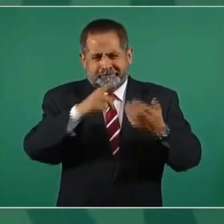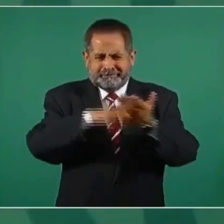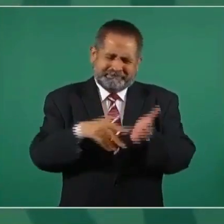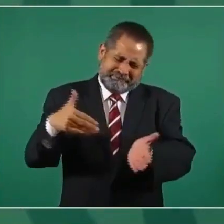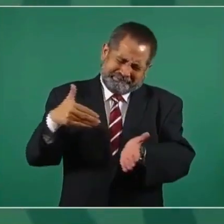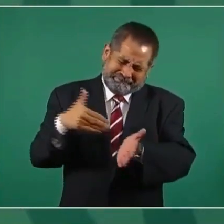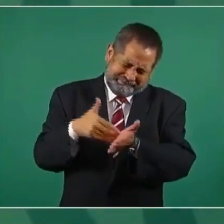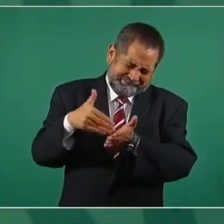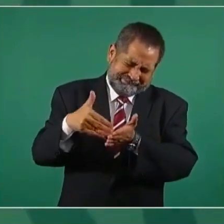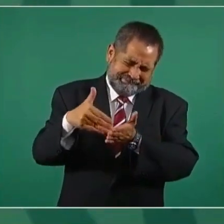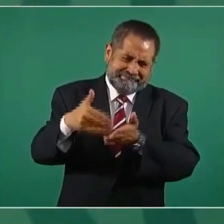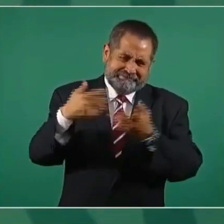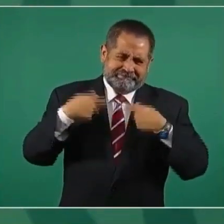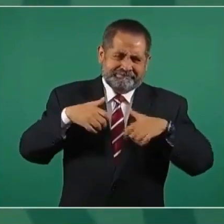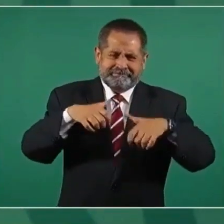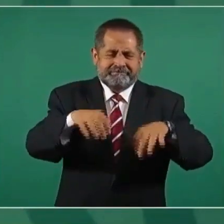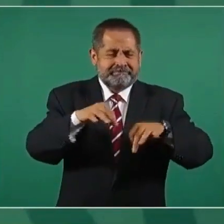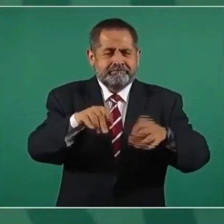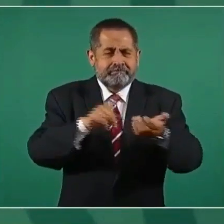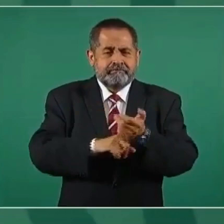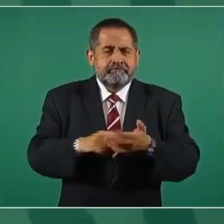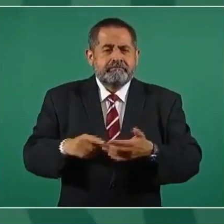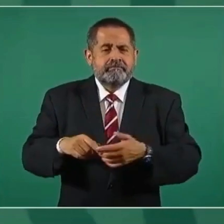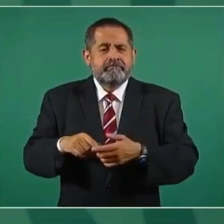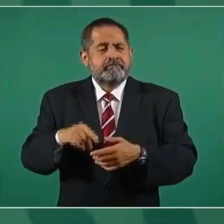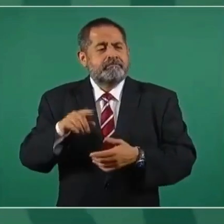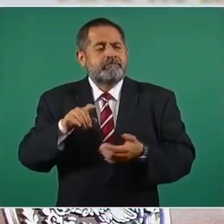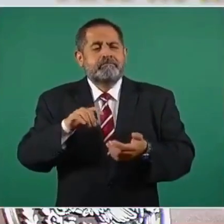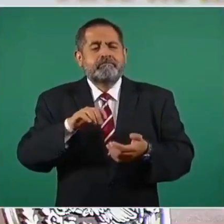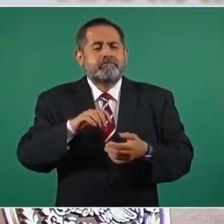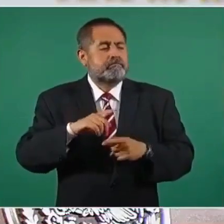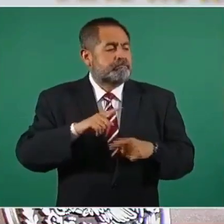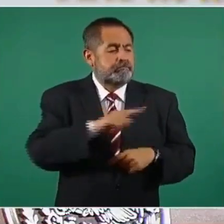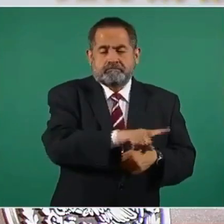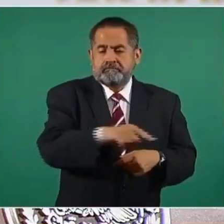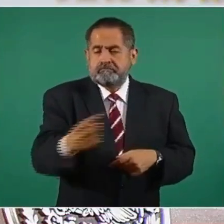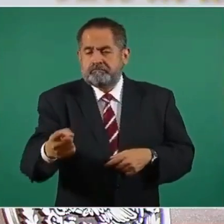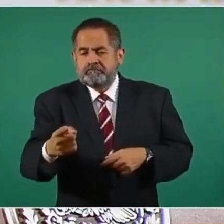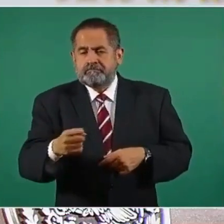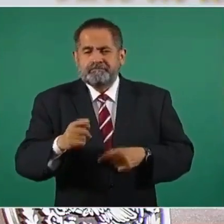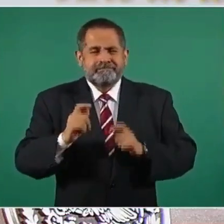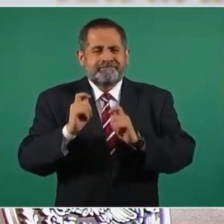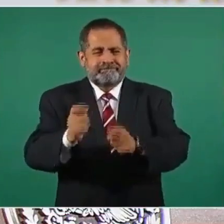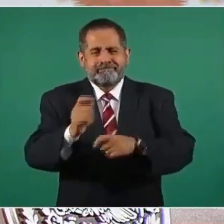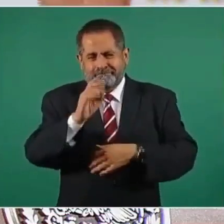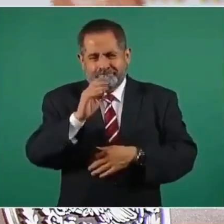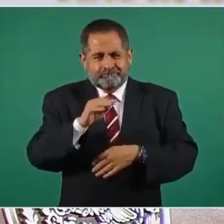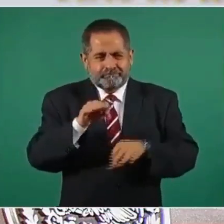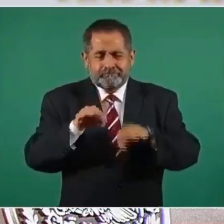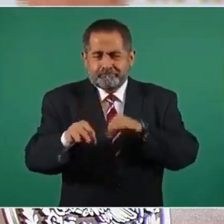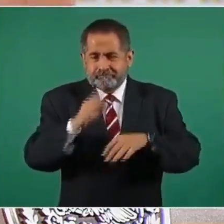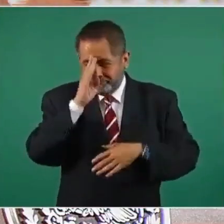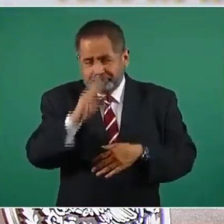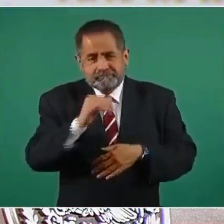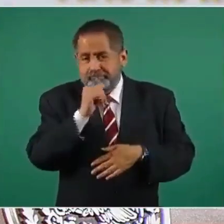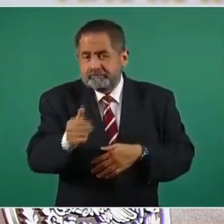trabajadores, las famosas empresas de outsourcing, en